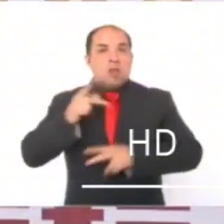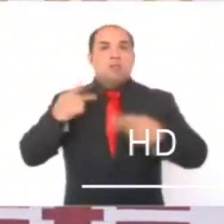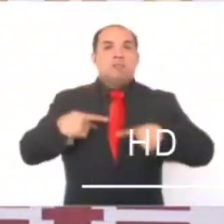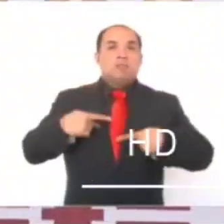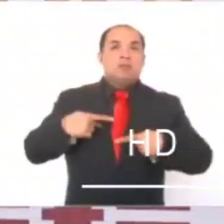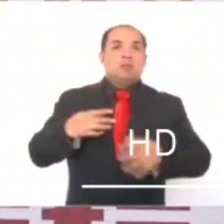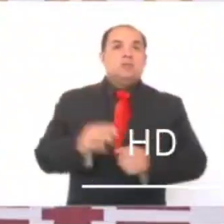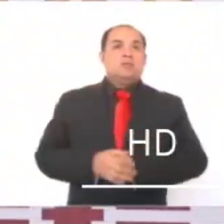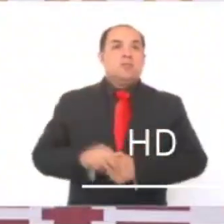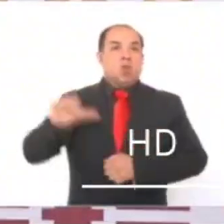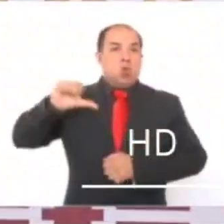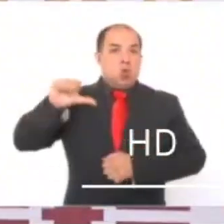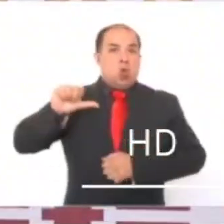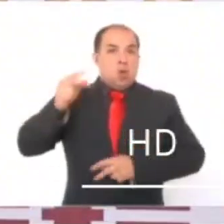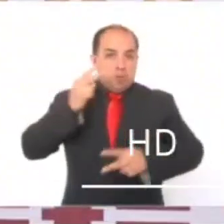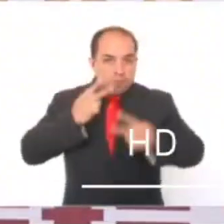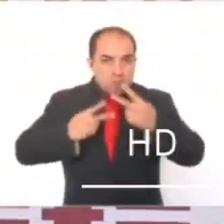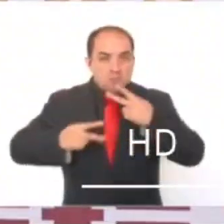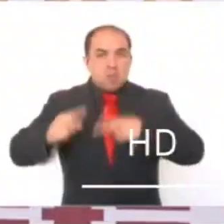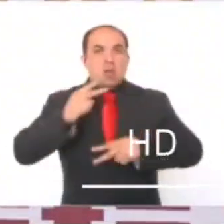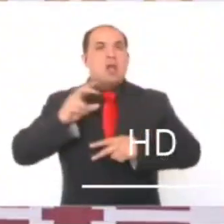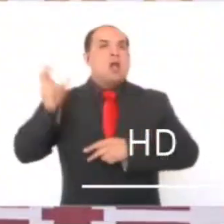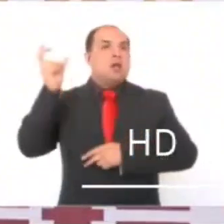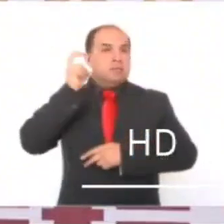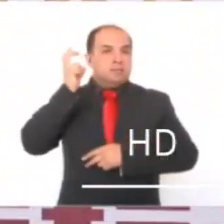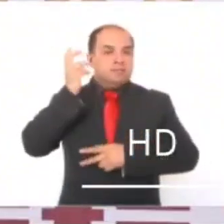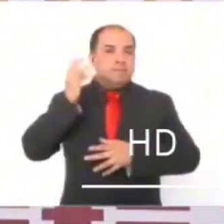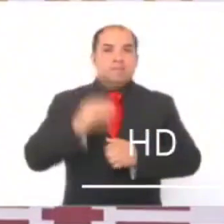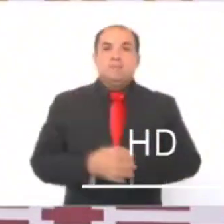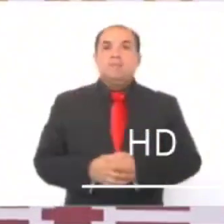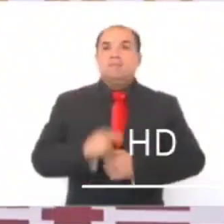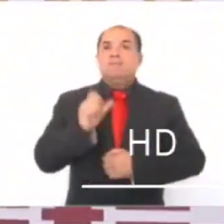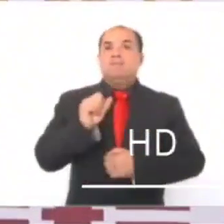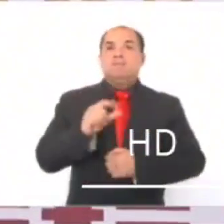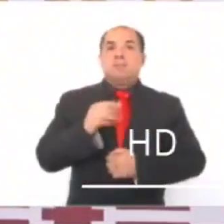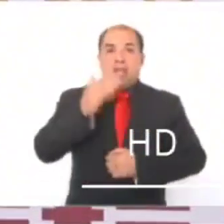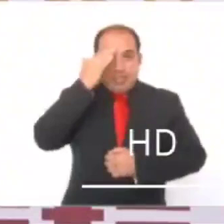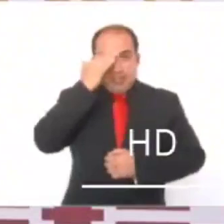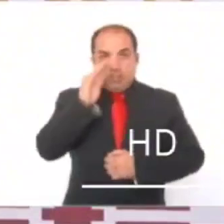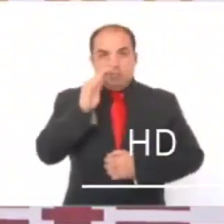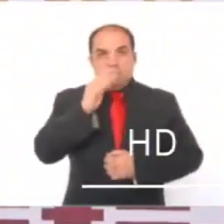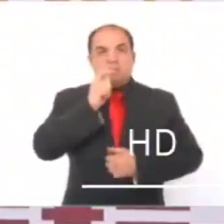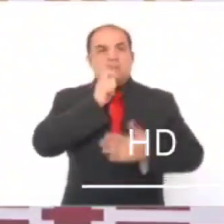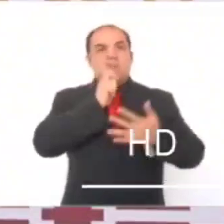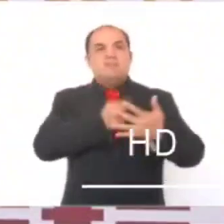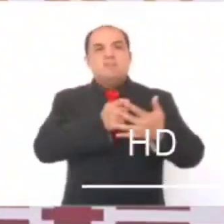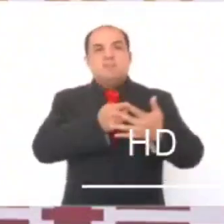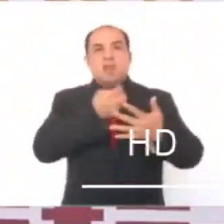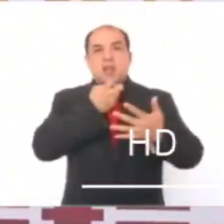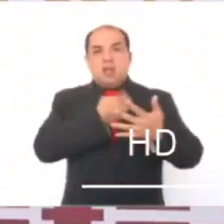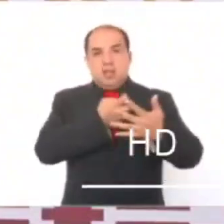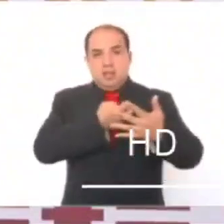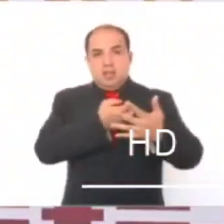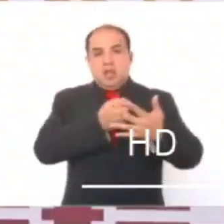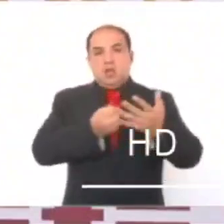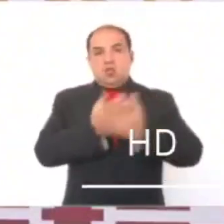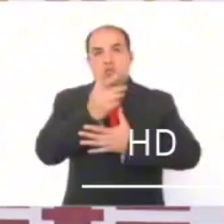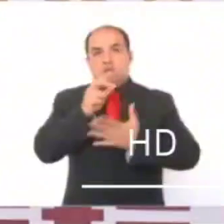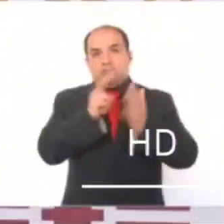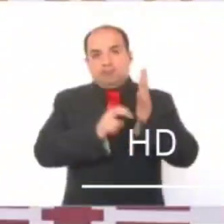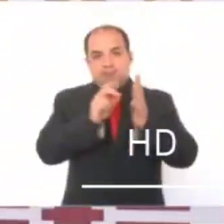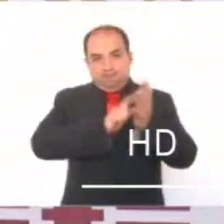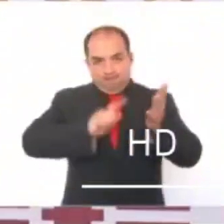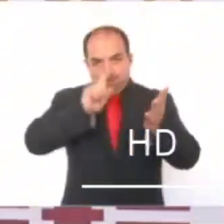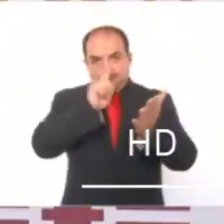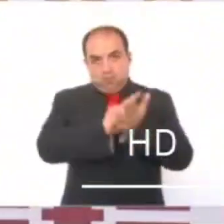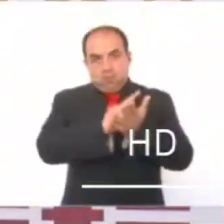el tiempo el día de hoy para escucharnos y sobre todo para saber de qué consta esta nueva reforma